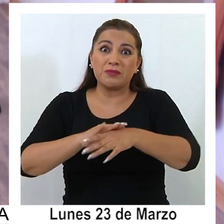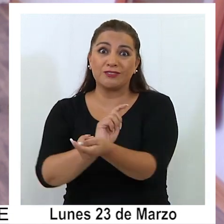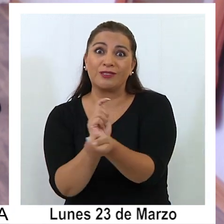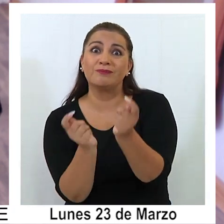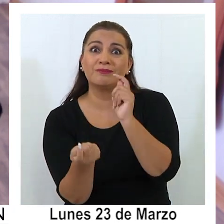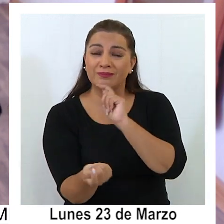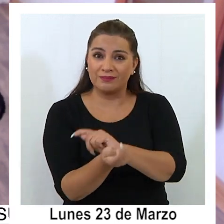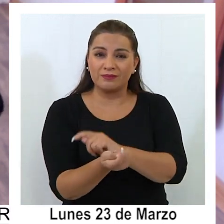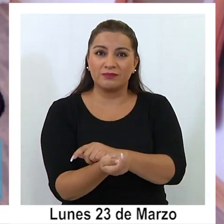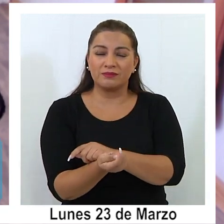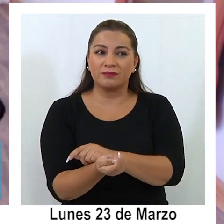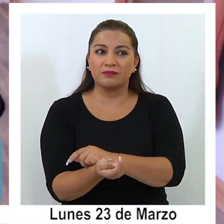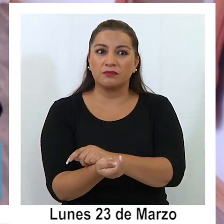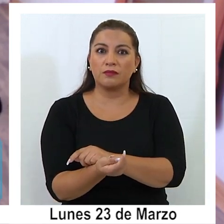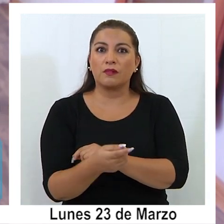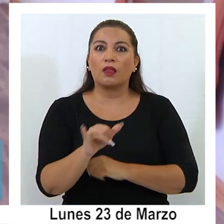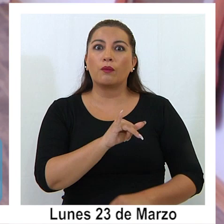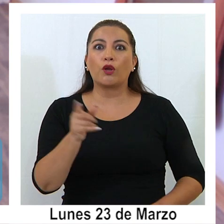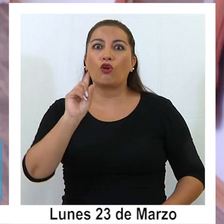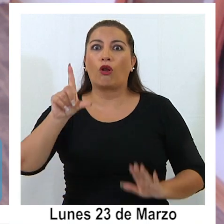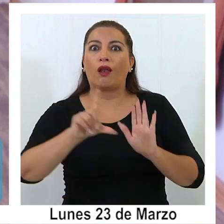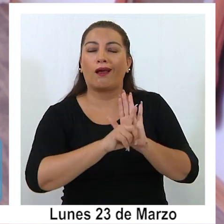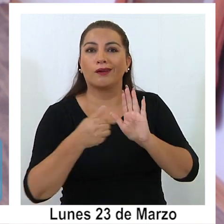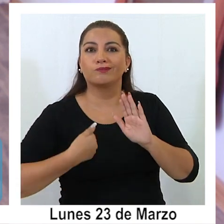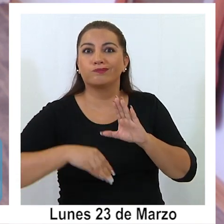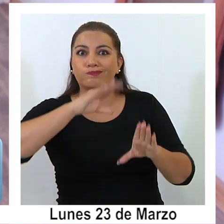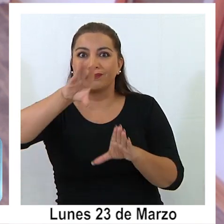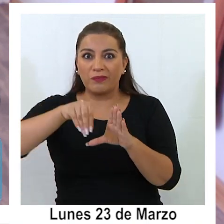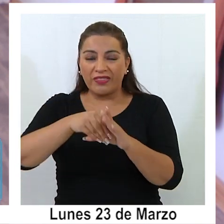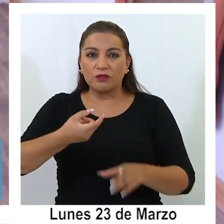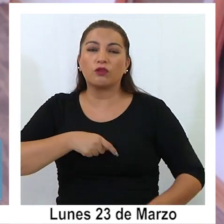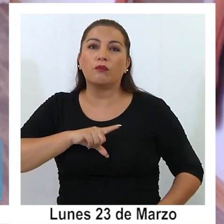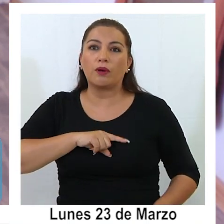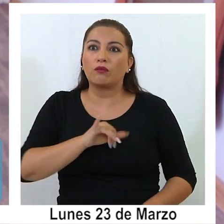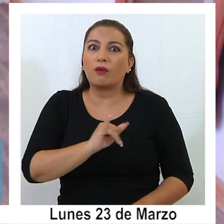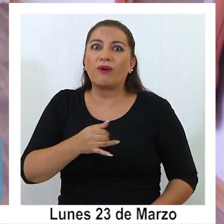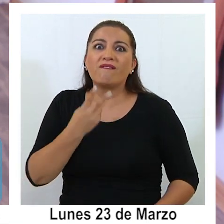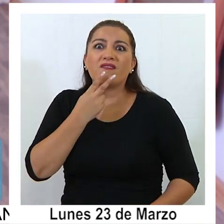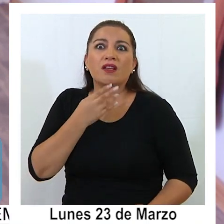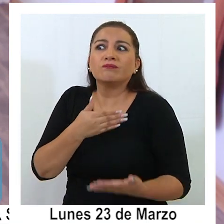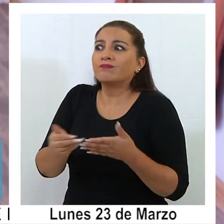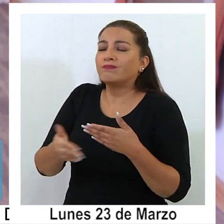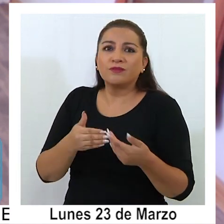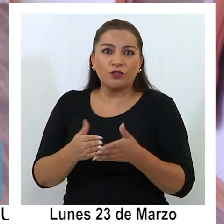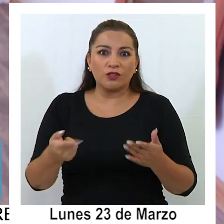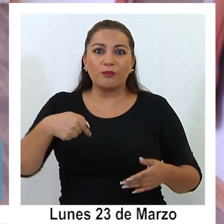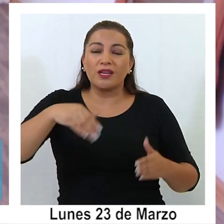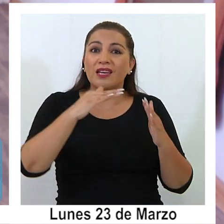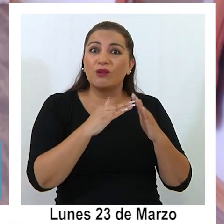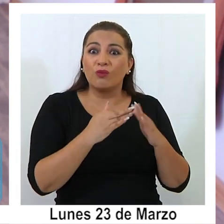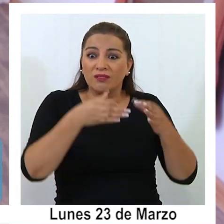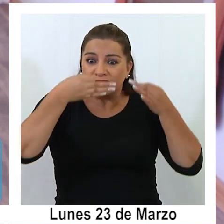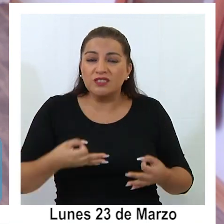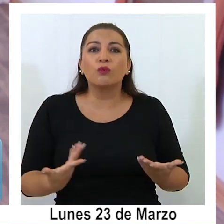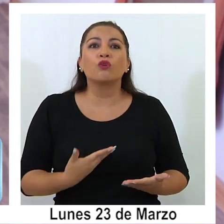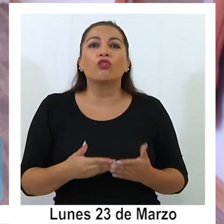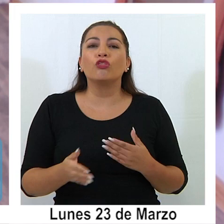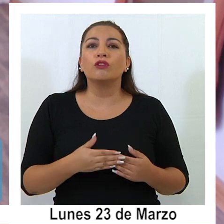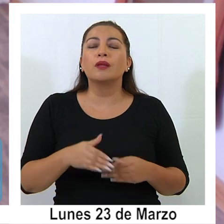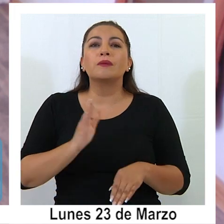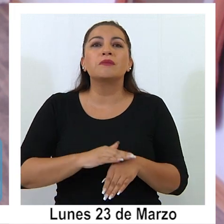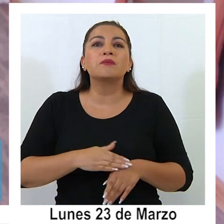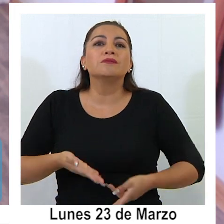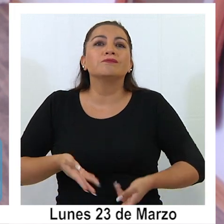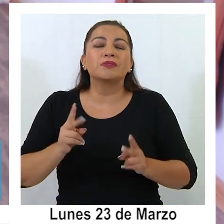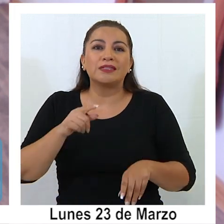permiso, me encontrara ilegal en España y no tuviera dónde finalmente residir, porque el lugar donde yo estaba no me aseguraba que yo me iba a